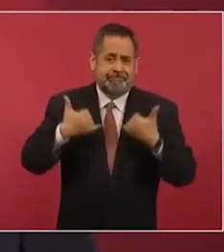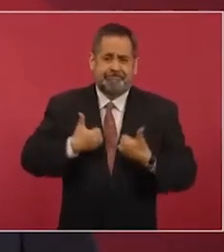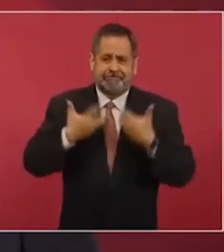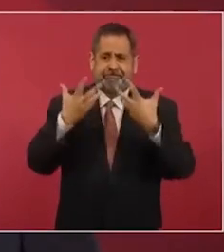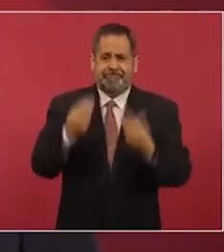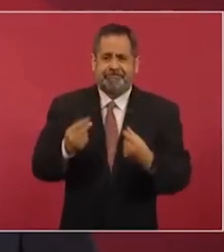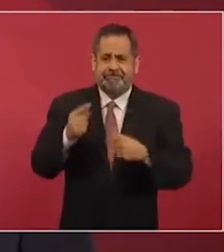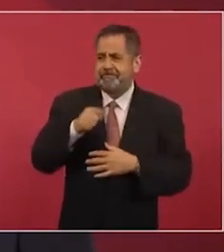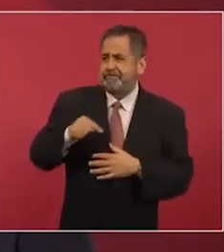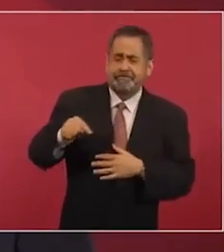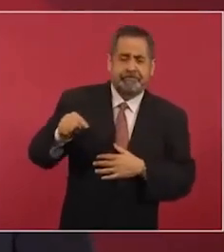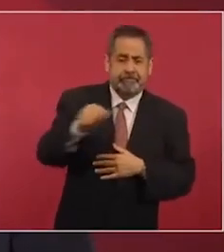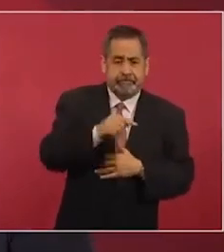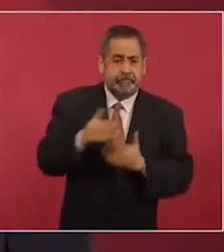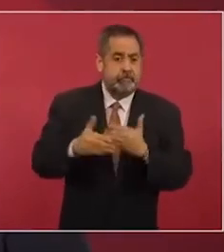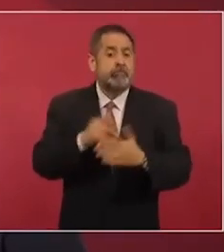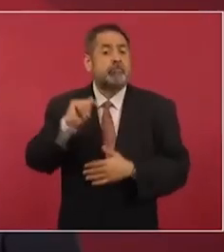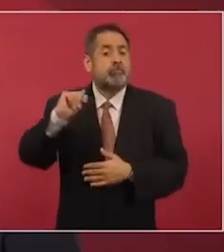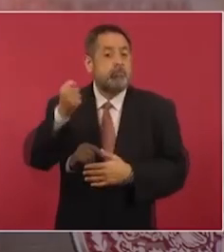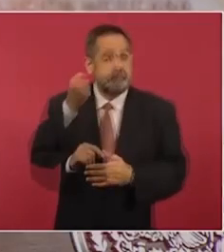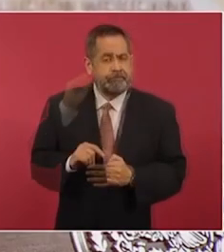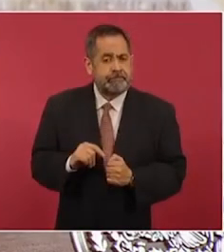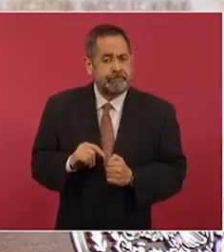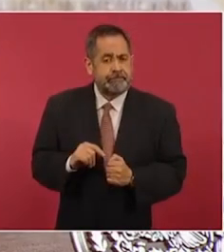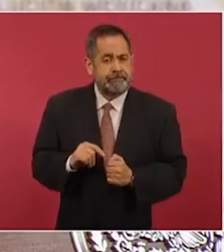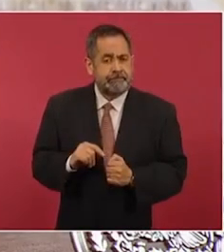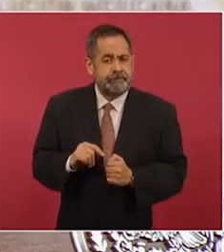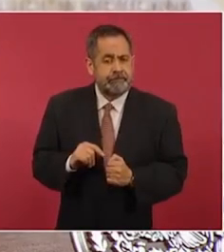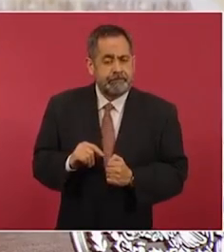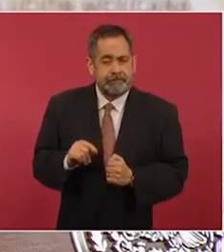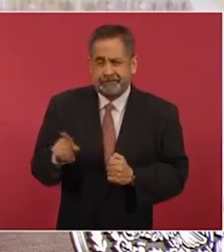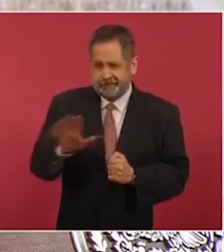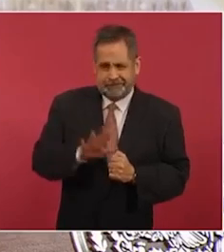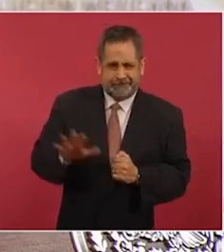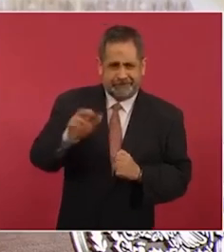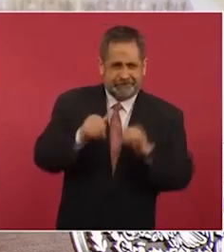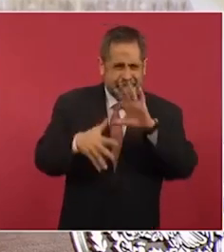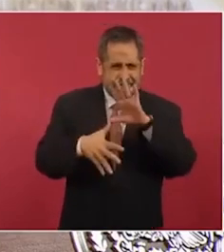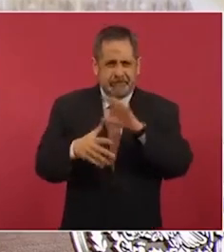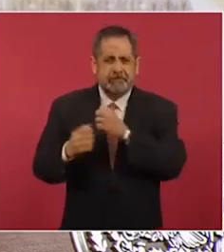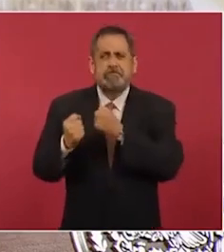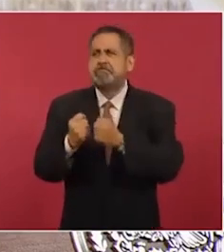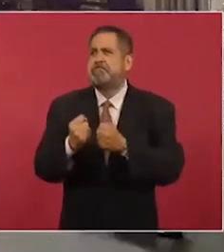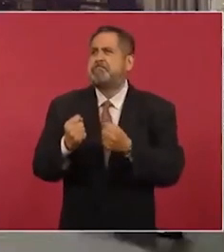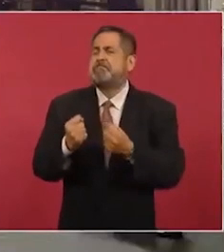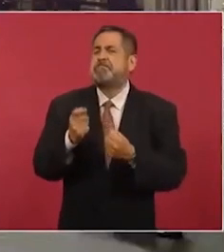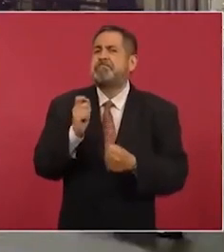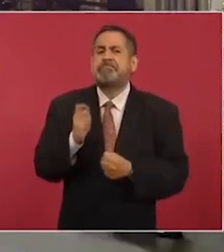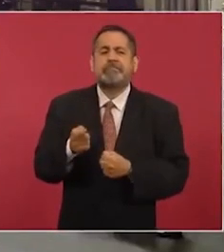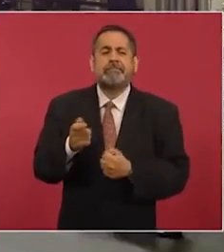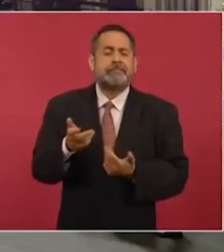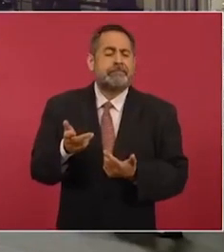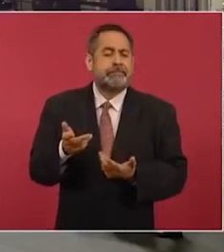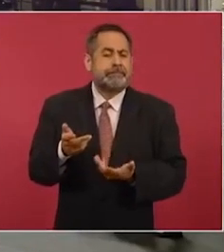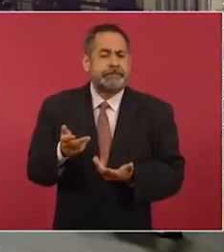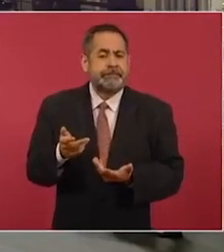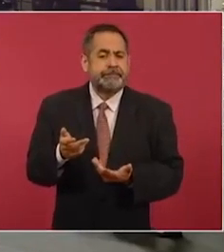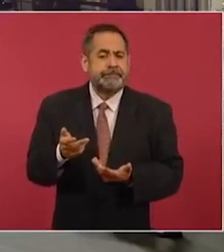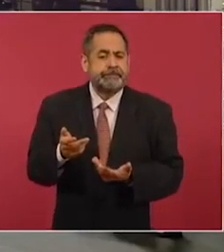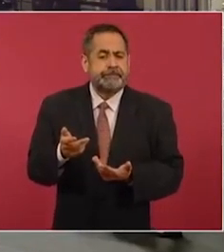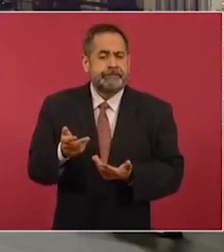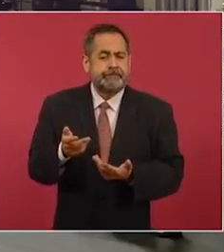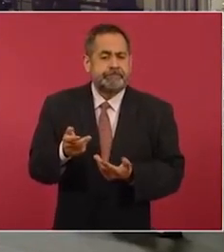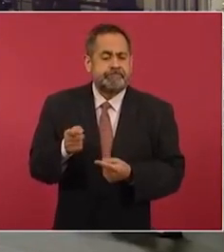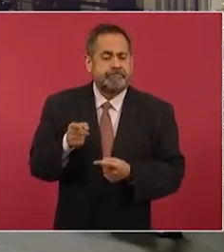su avance en materia tecnológica, fortaleza en cuanto a